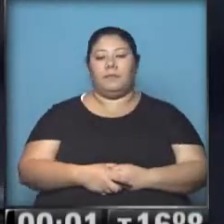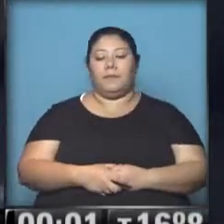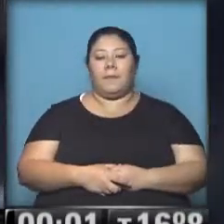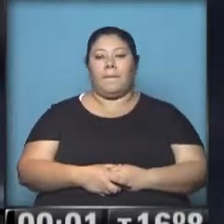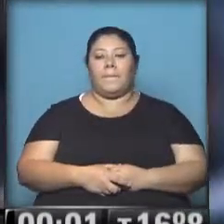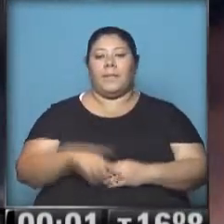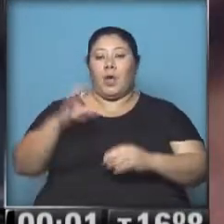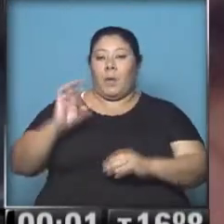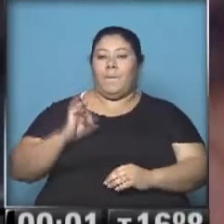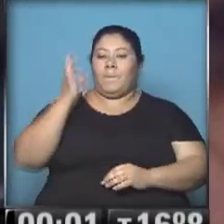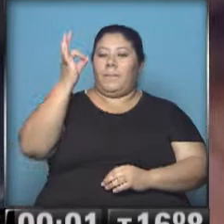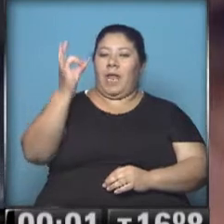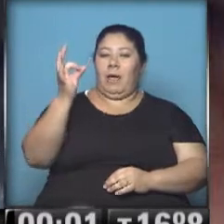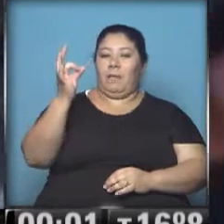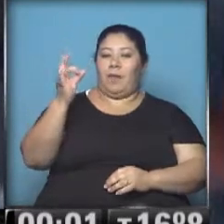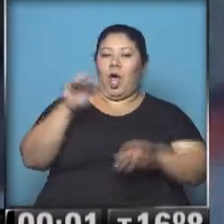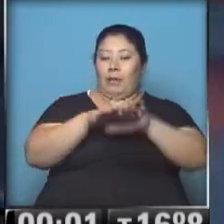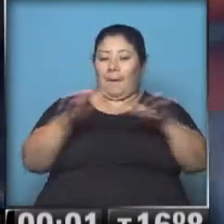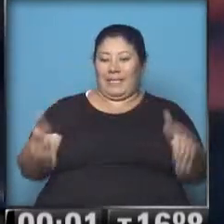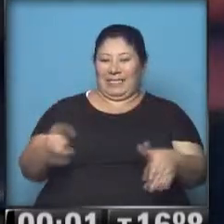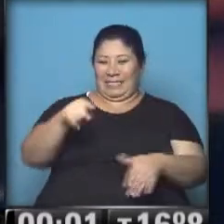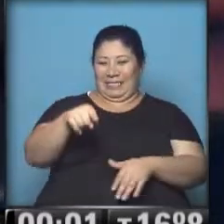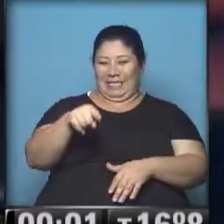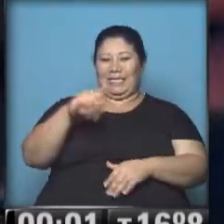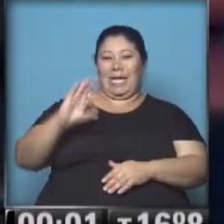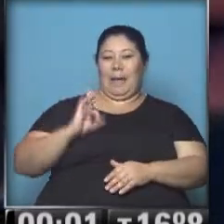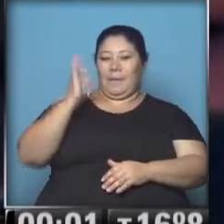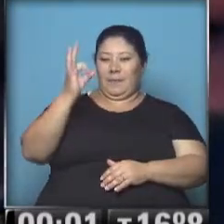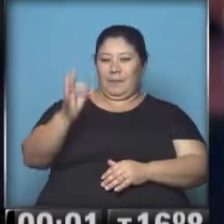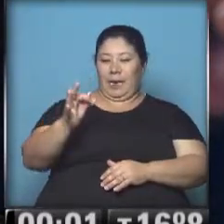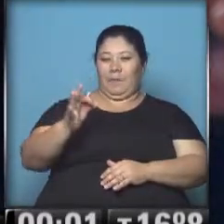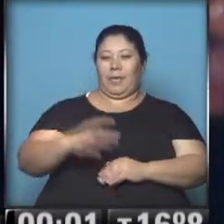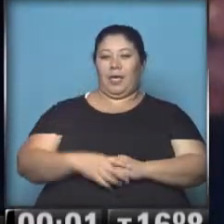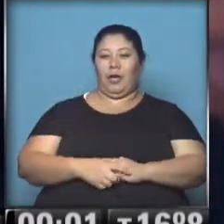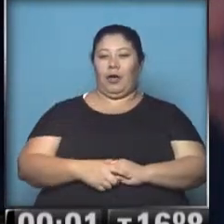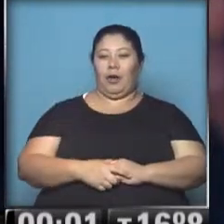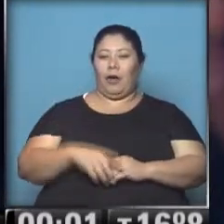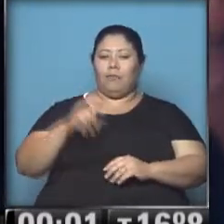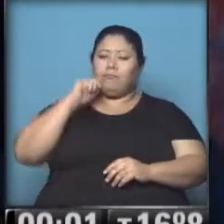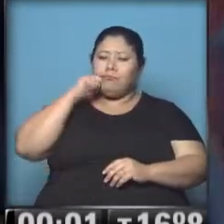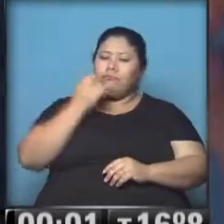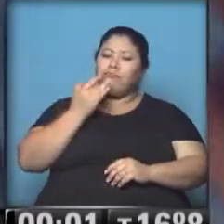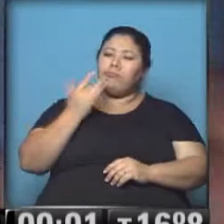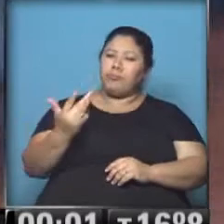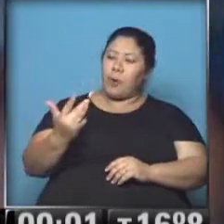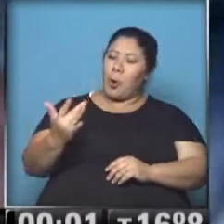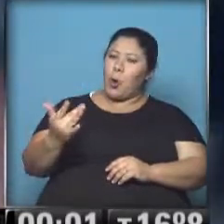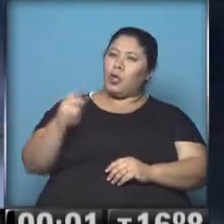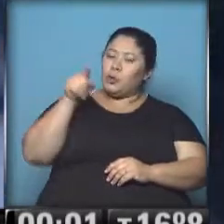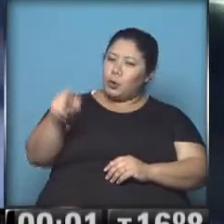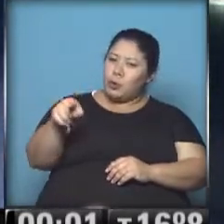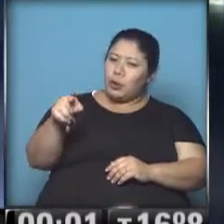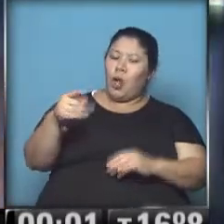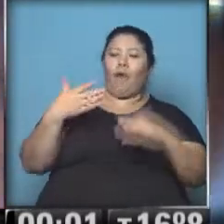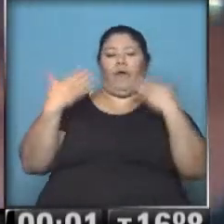Hay un premio sobre esta mesa. ¡Qué maravilla! Esteban Mañani, ¿esto es suyo? Es un premio, sí. Felicitaciones. De un artista